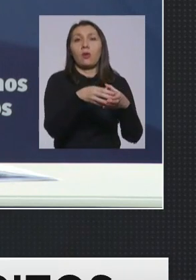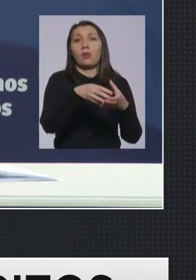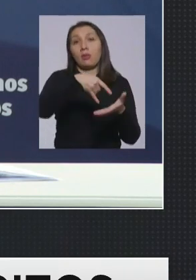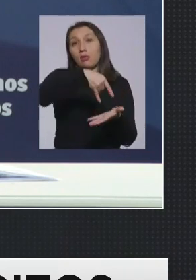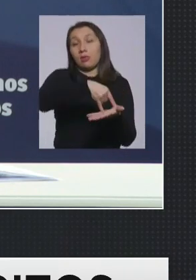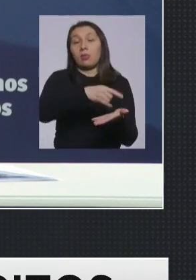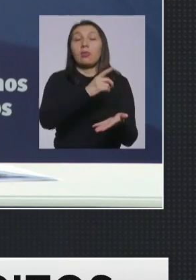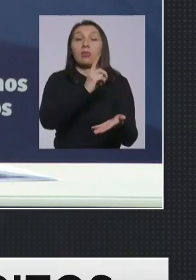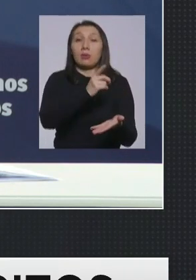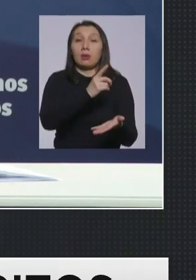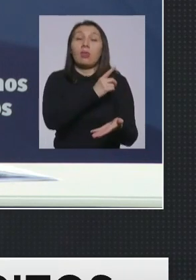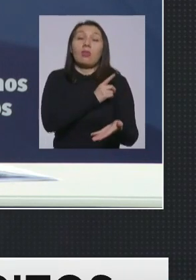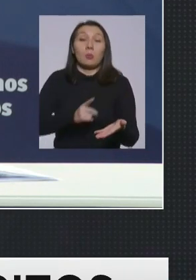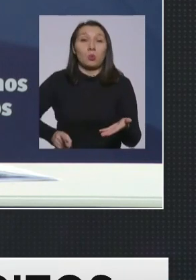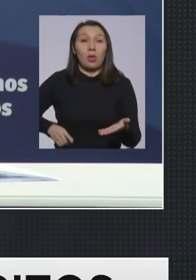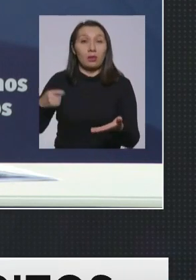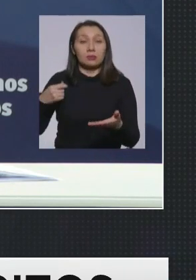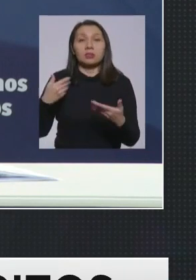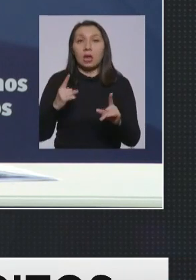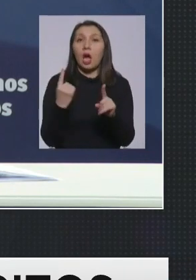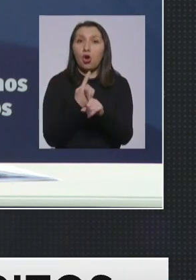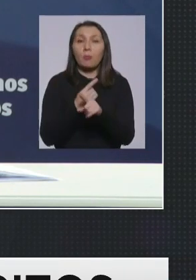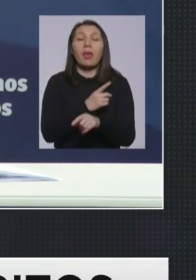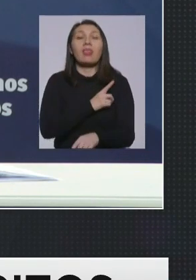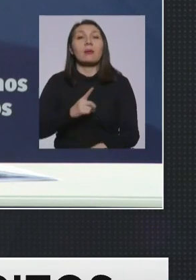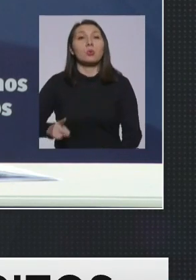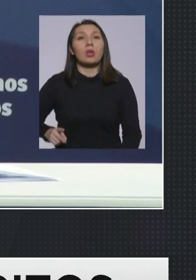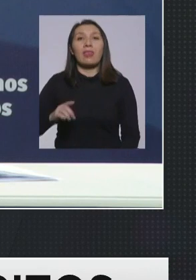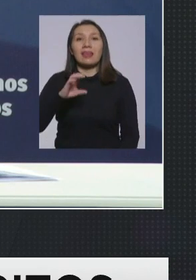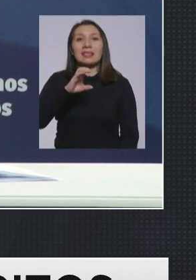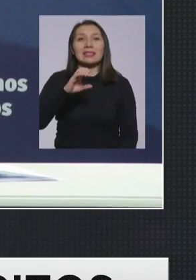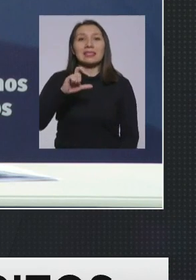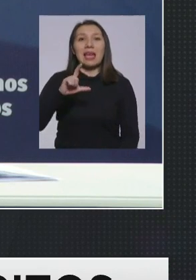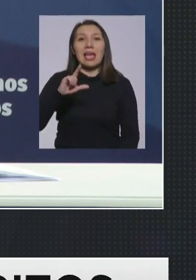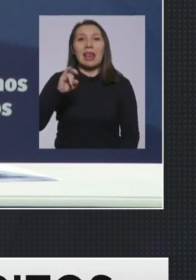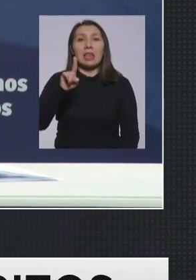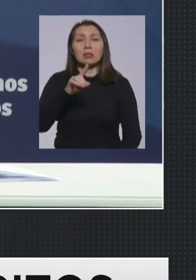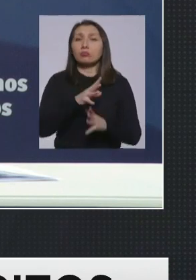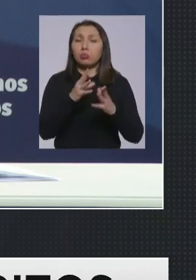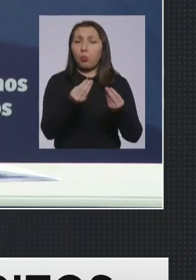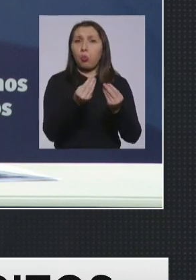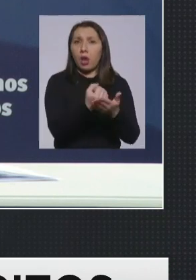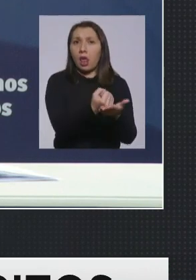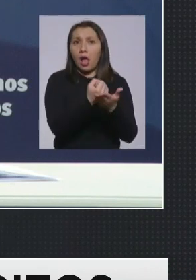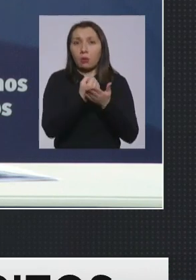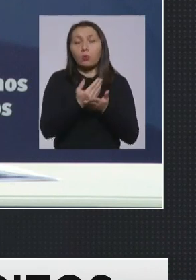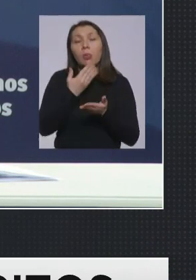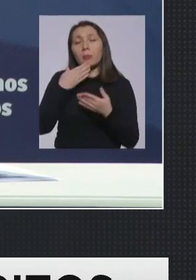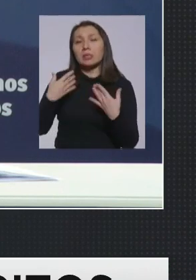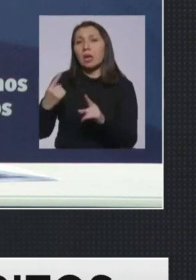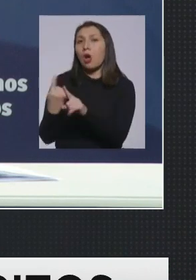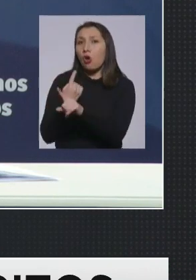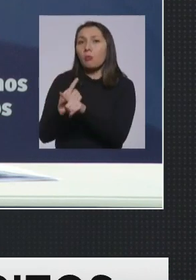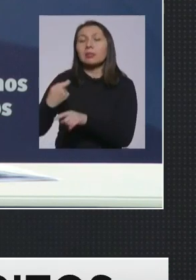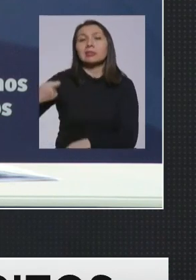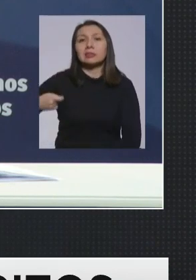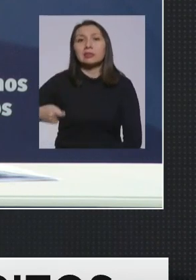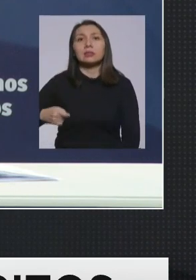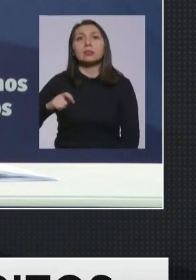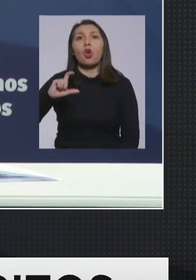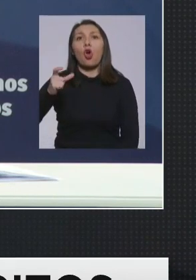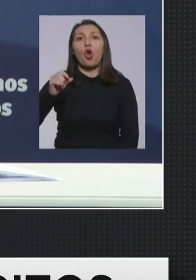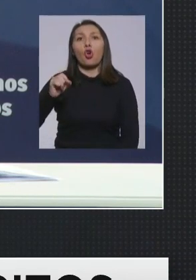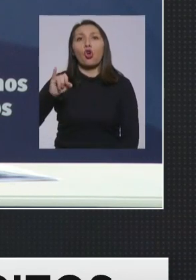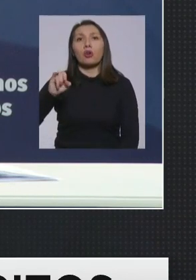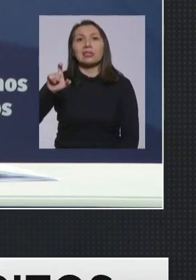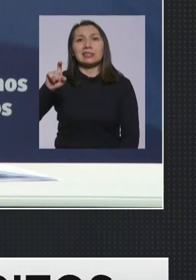diputados y senadores ya hablé con el diputado celis que ha sido extraordinariamente colaborativo y también hablé con la senadora carolina goic que